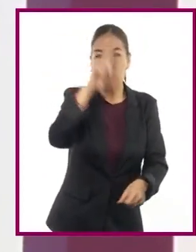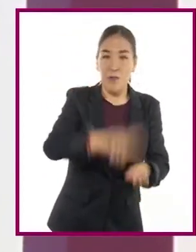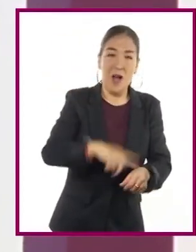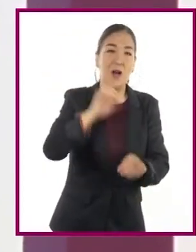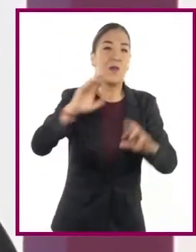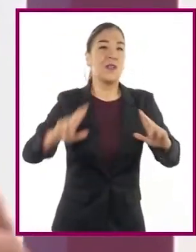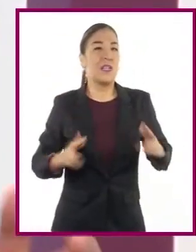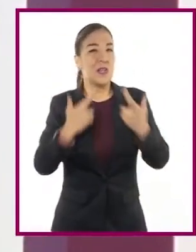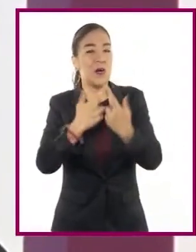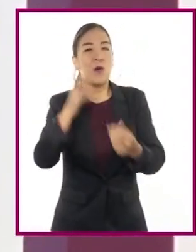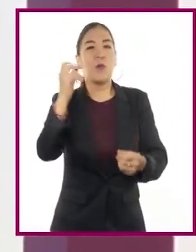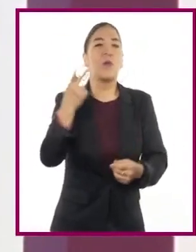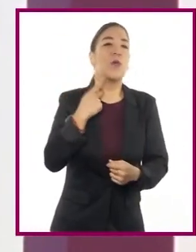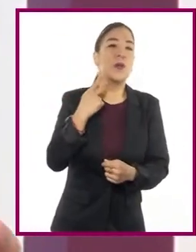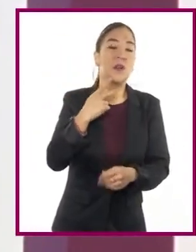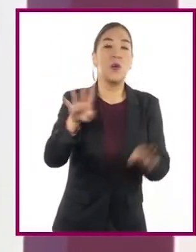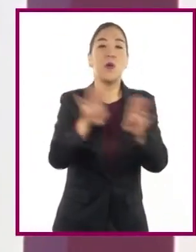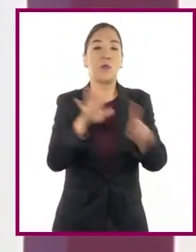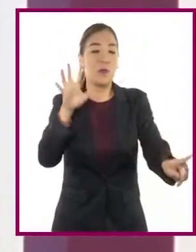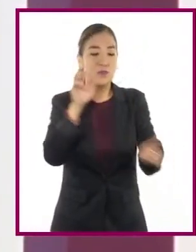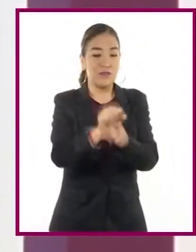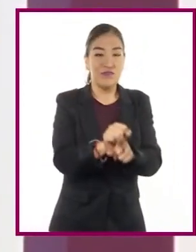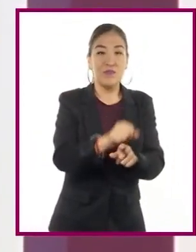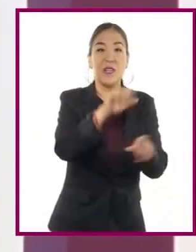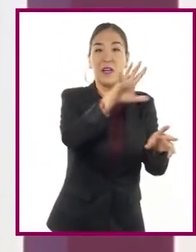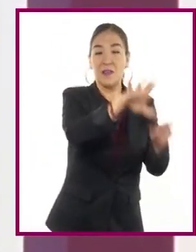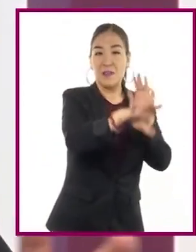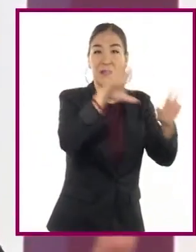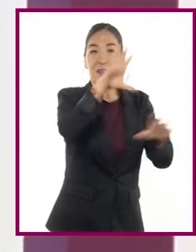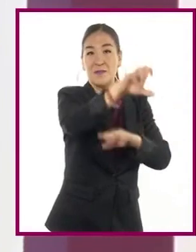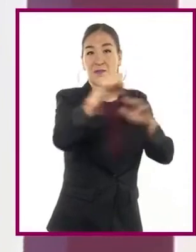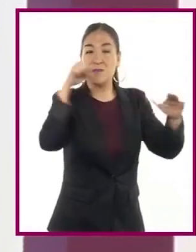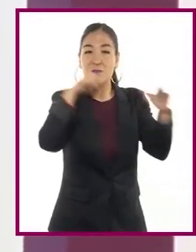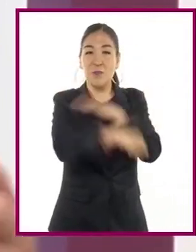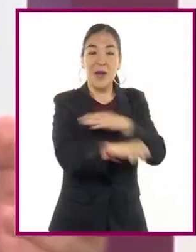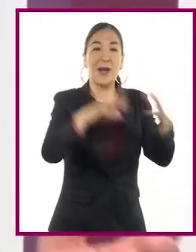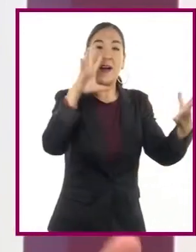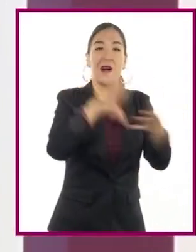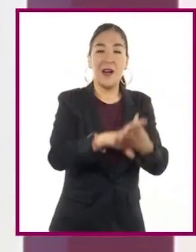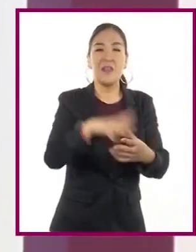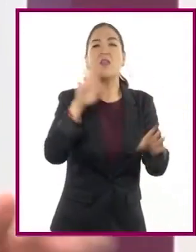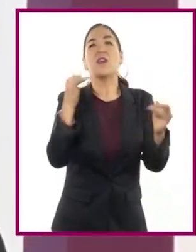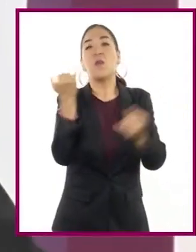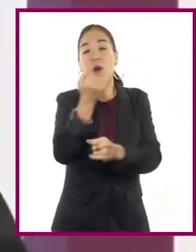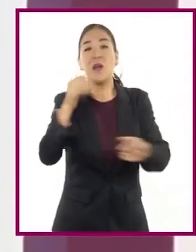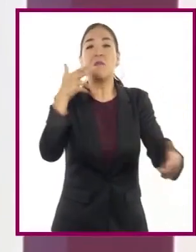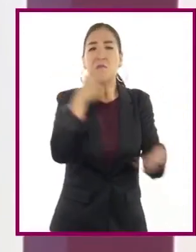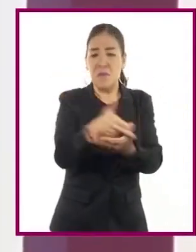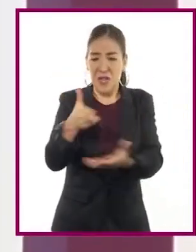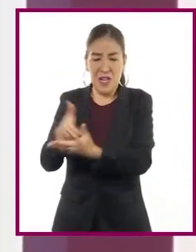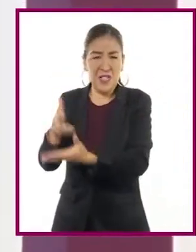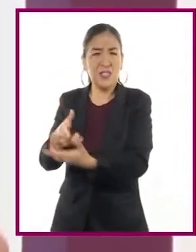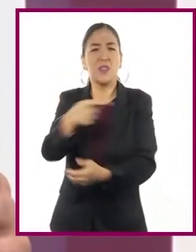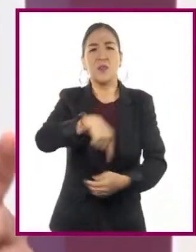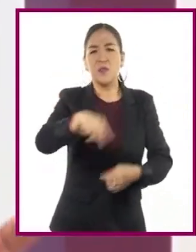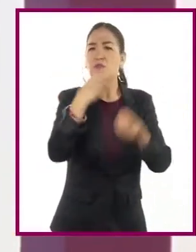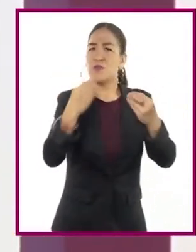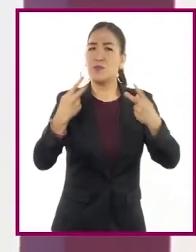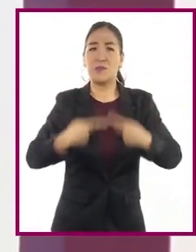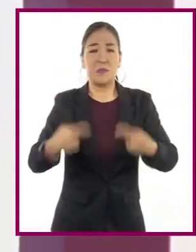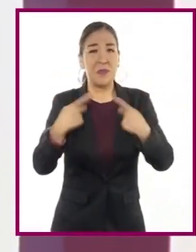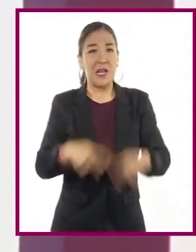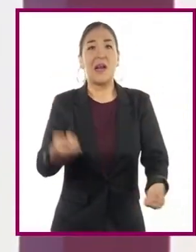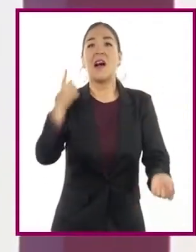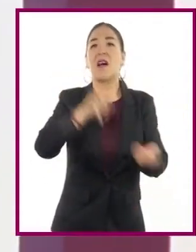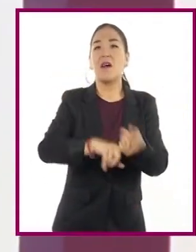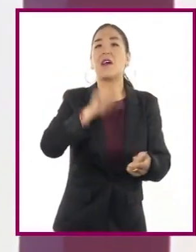tortura, el encarcelamiento y el exterminio. Son acciones que se cometen no de manera aislada, sino en contra